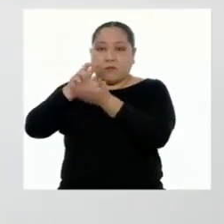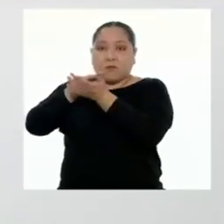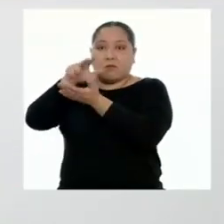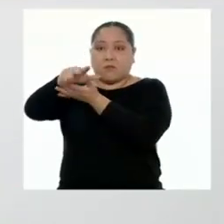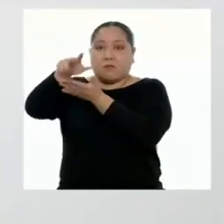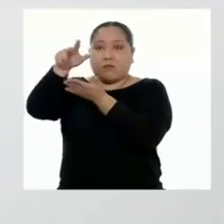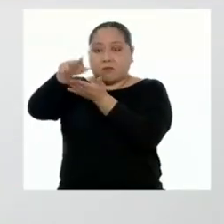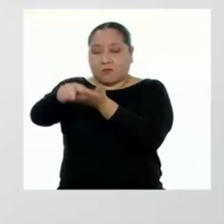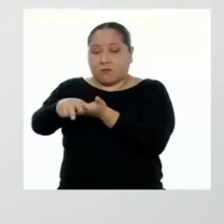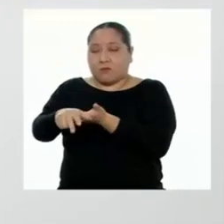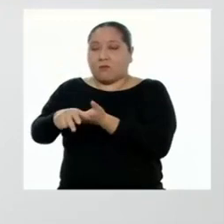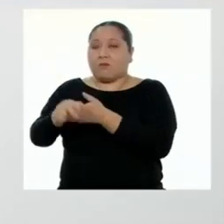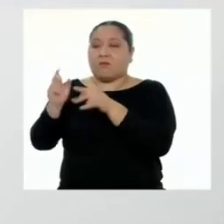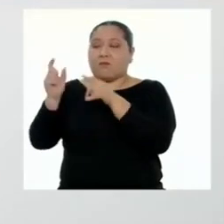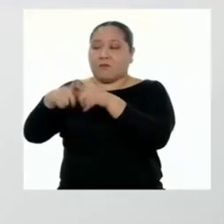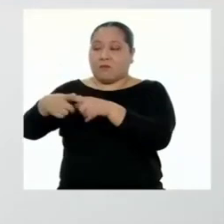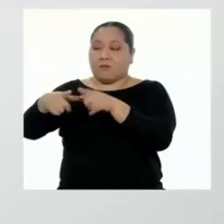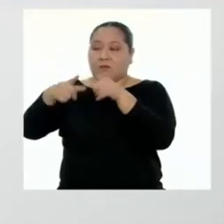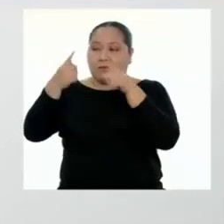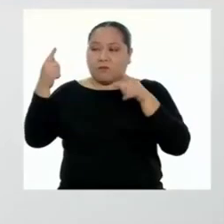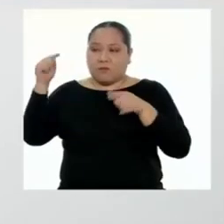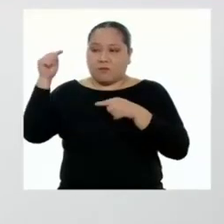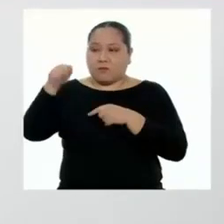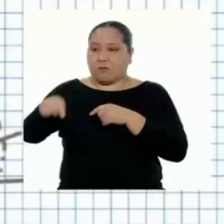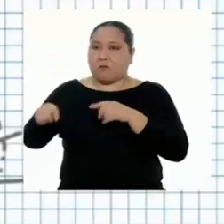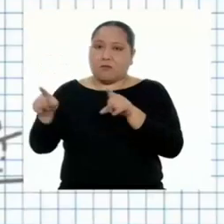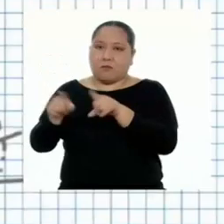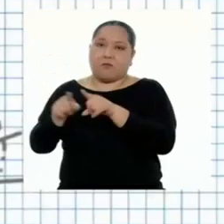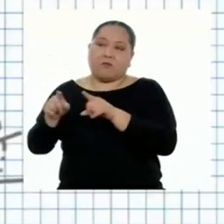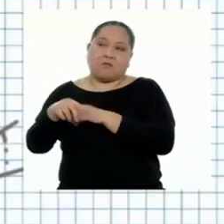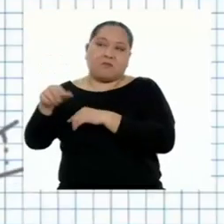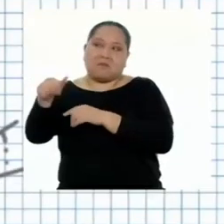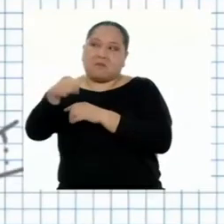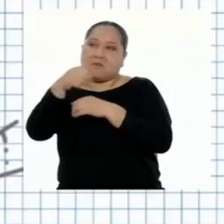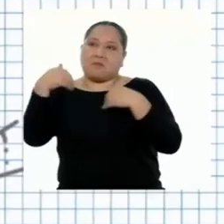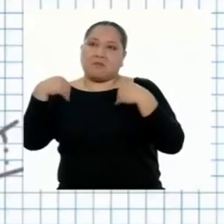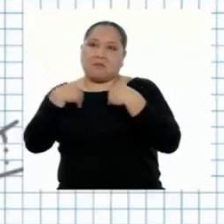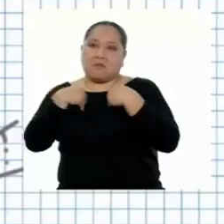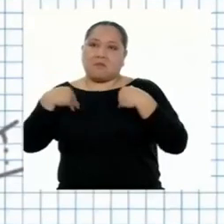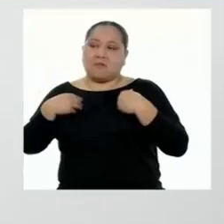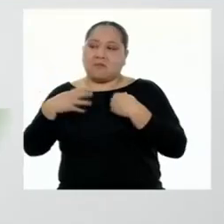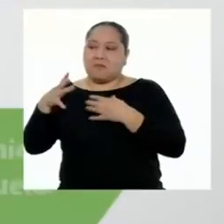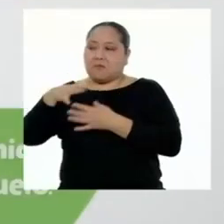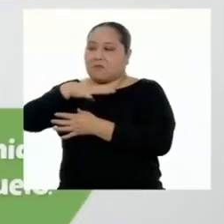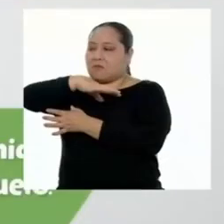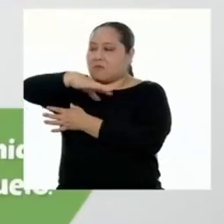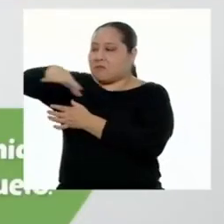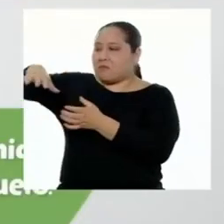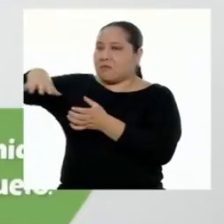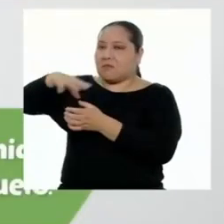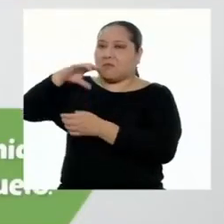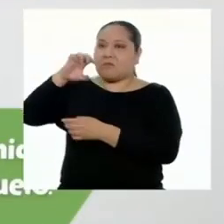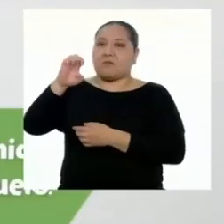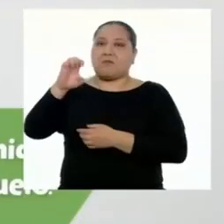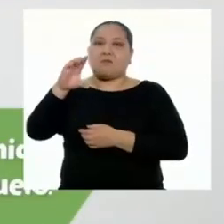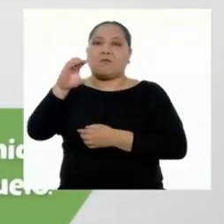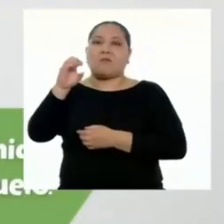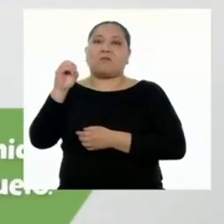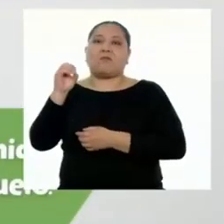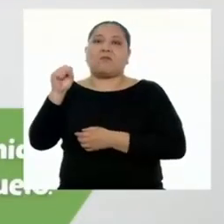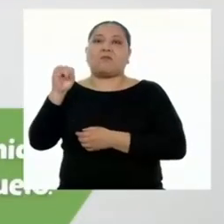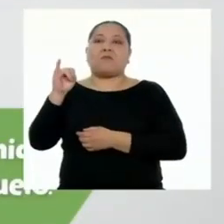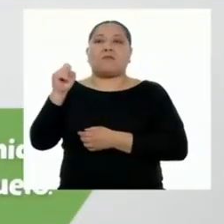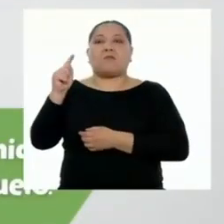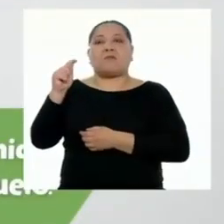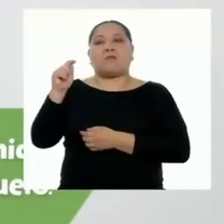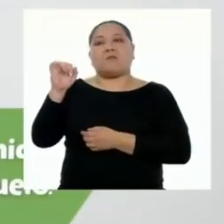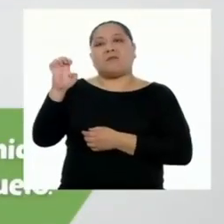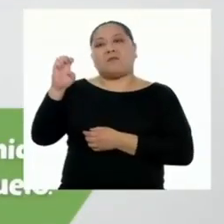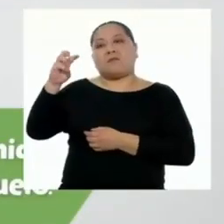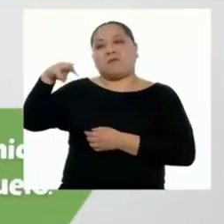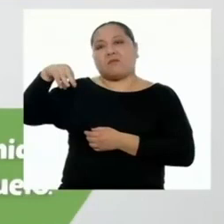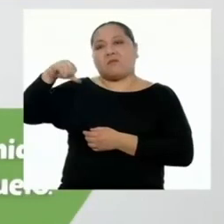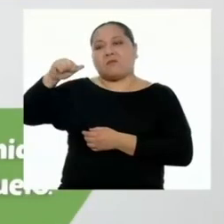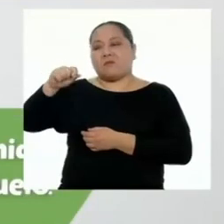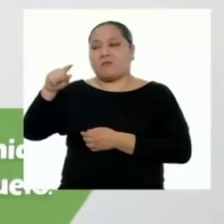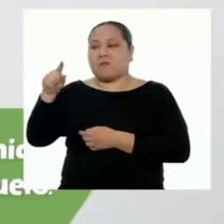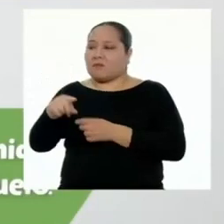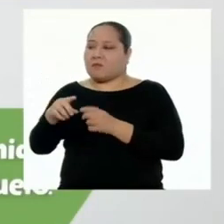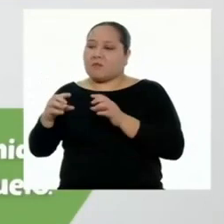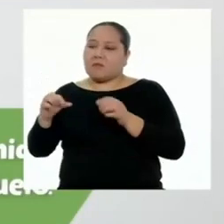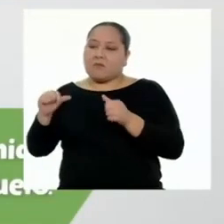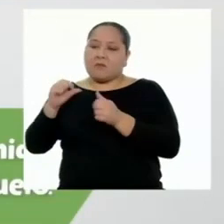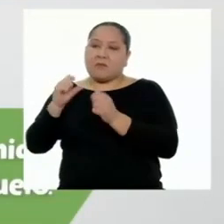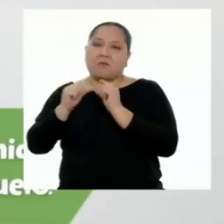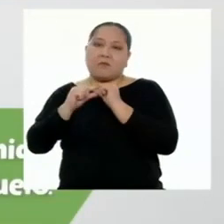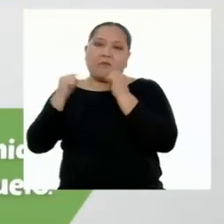otros animales con los cuales forman un ecosistema. Por ecosistema se entiende a un conjunto formado por comunidades de